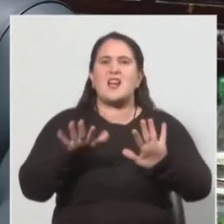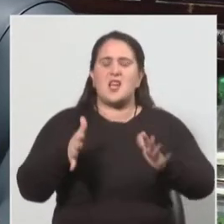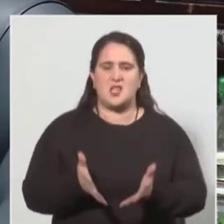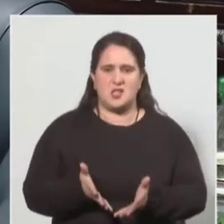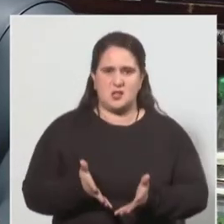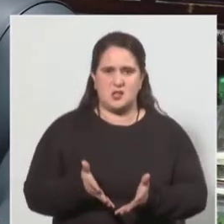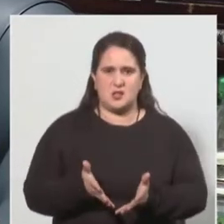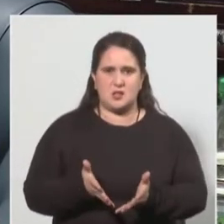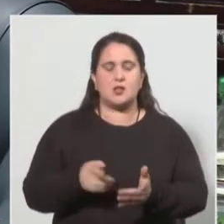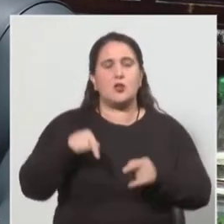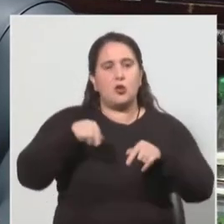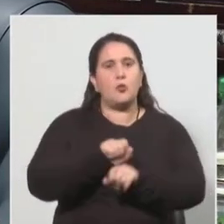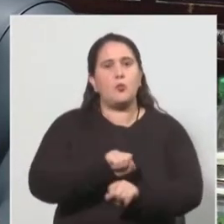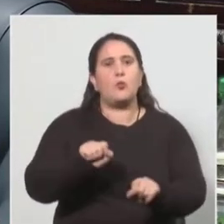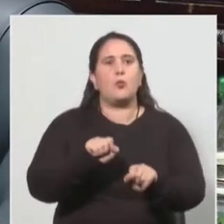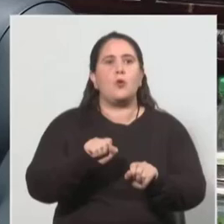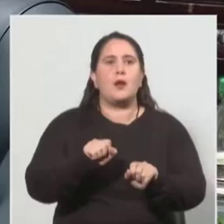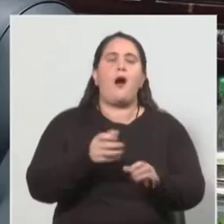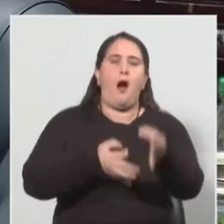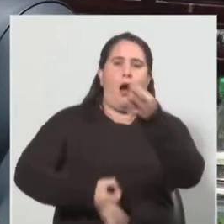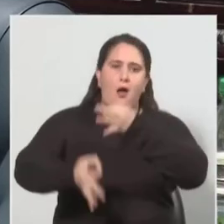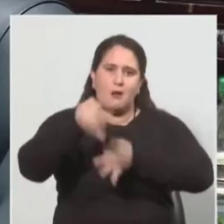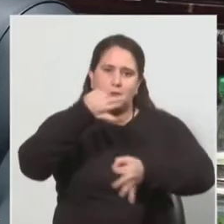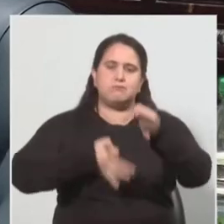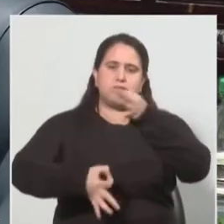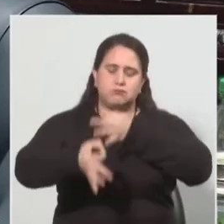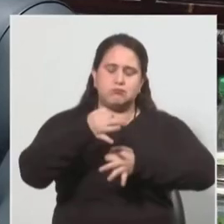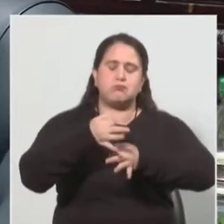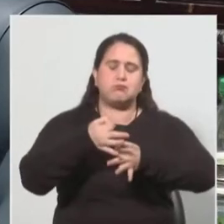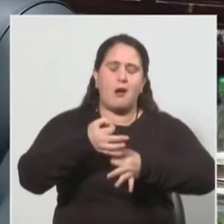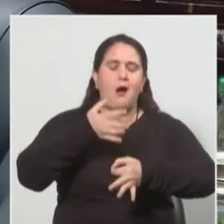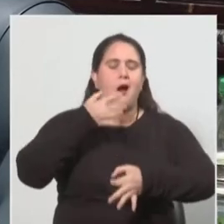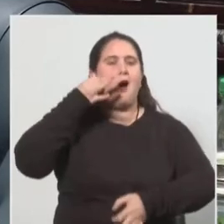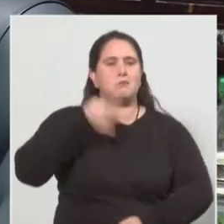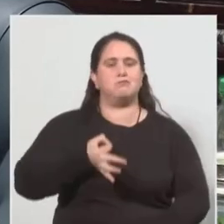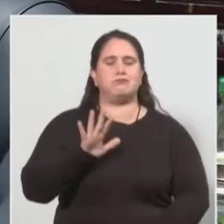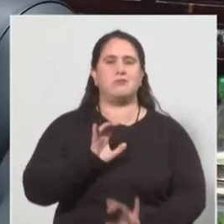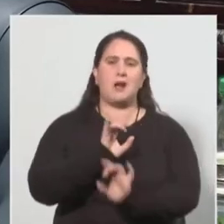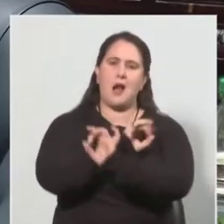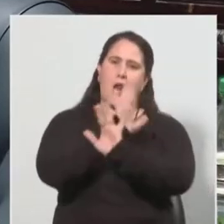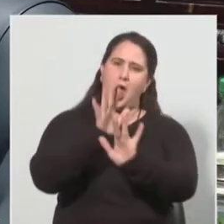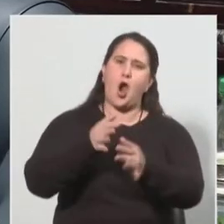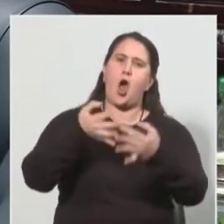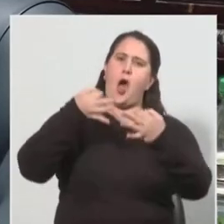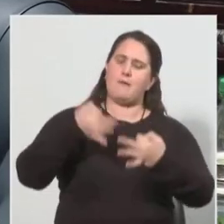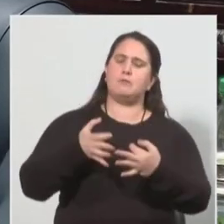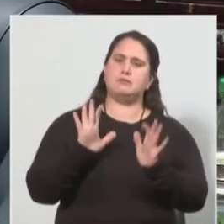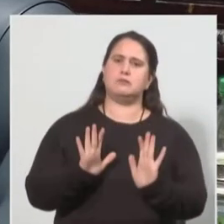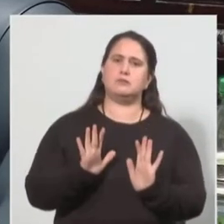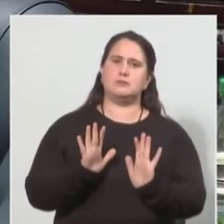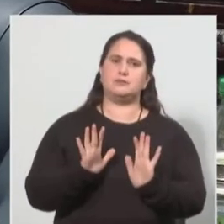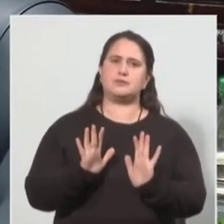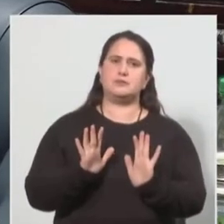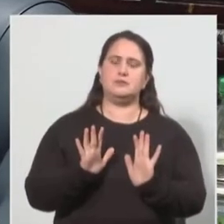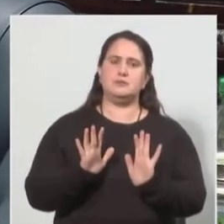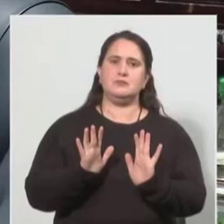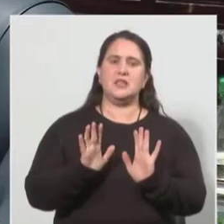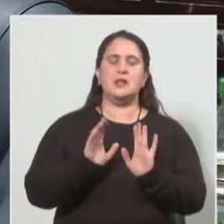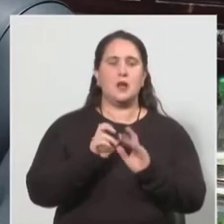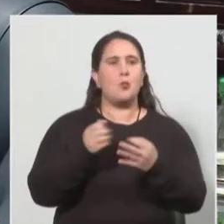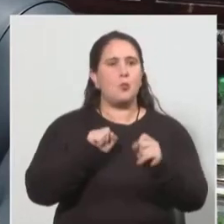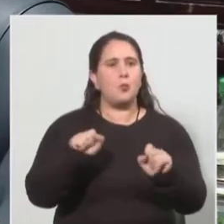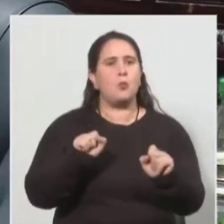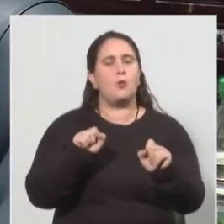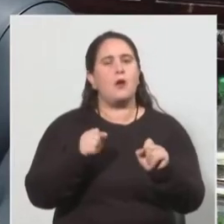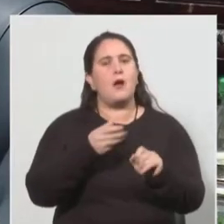uruguaya sería que hoy saliéramos con explicaciones convincentes, satisfactorias, que aventen